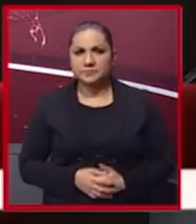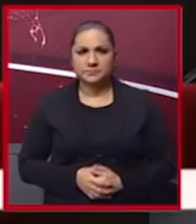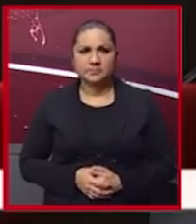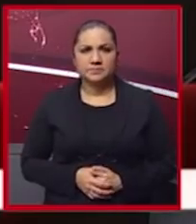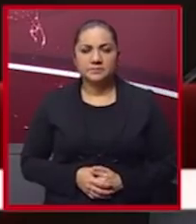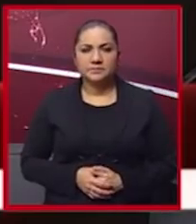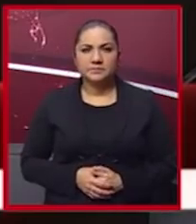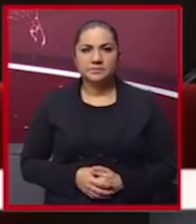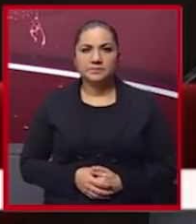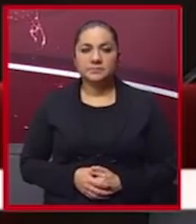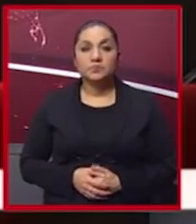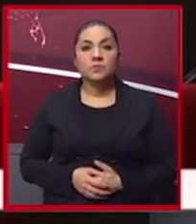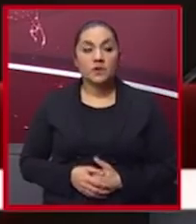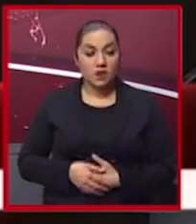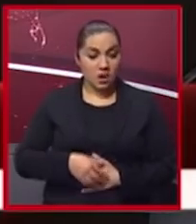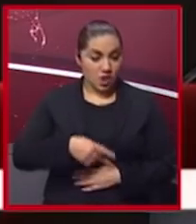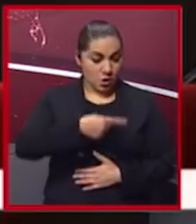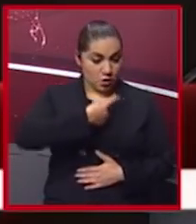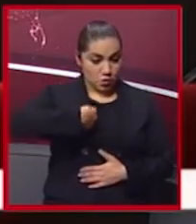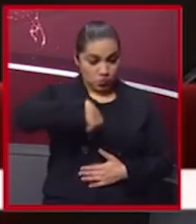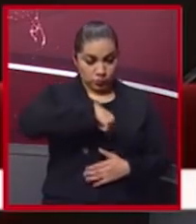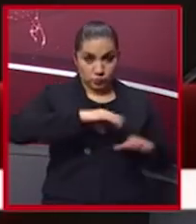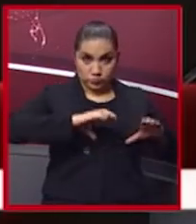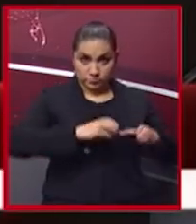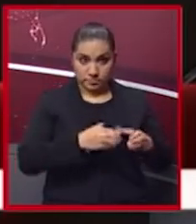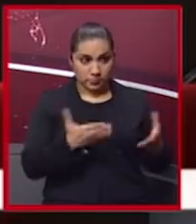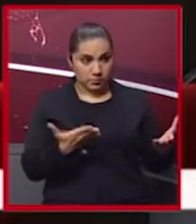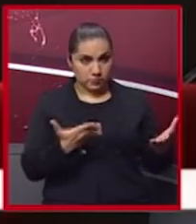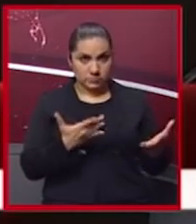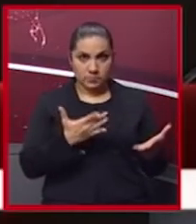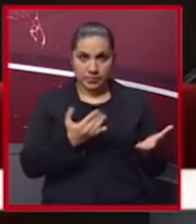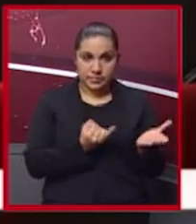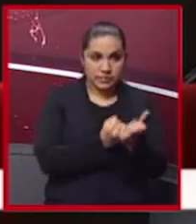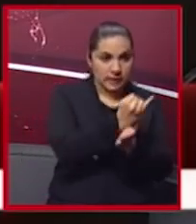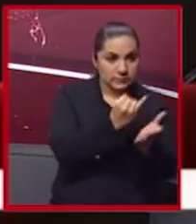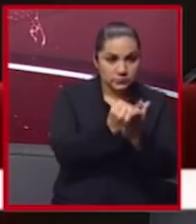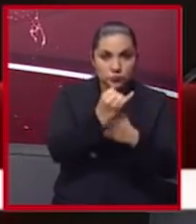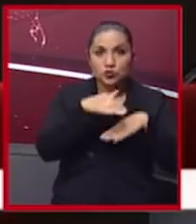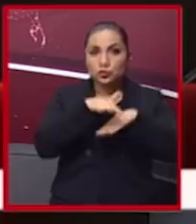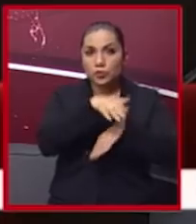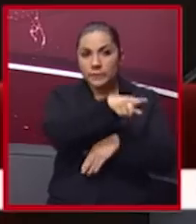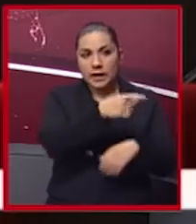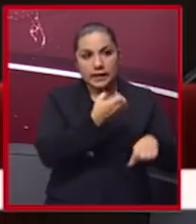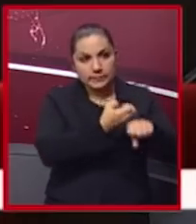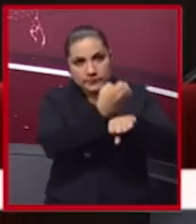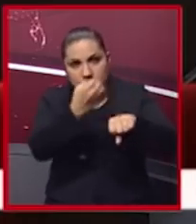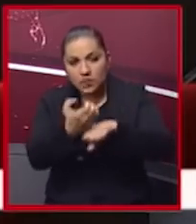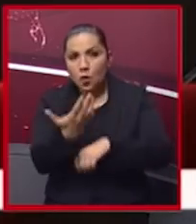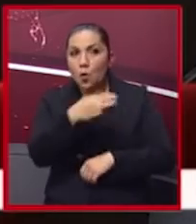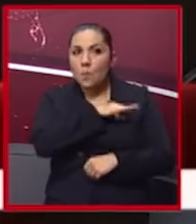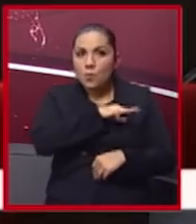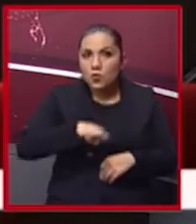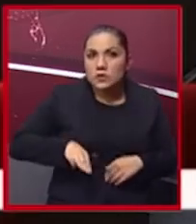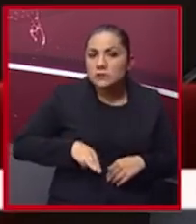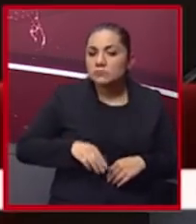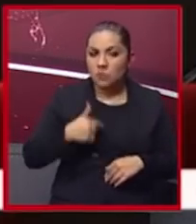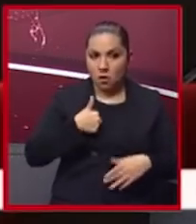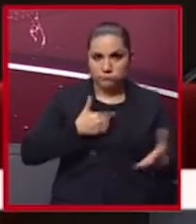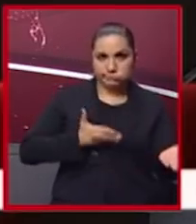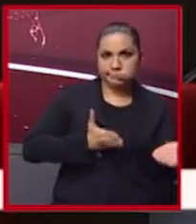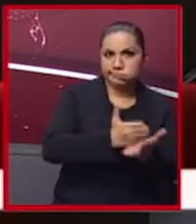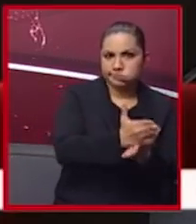Nosotros no podemos meternos con los estados y los municipios. Nosotros queremos que los estados fortalezcan más